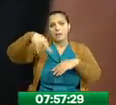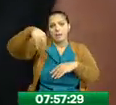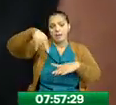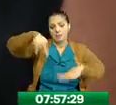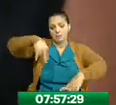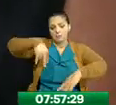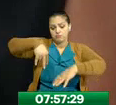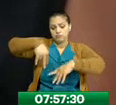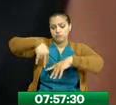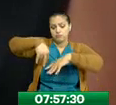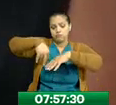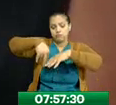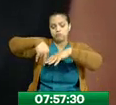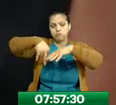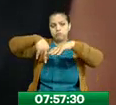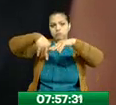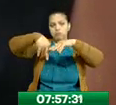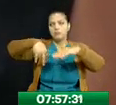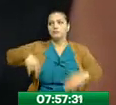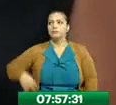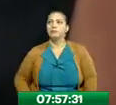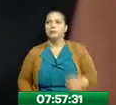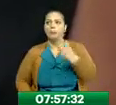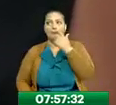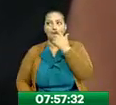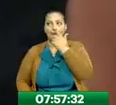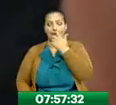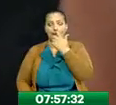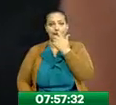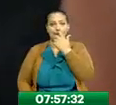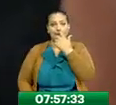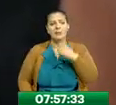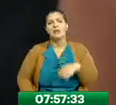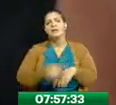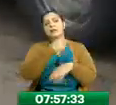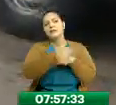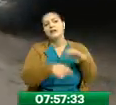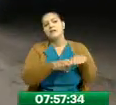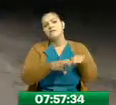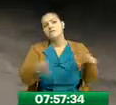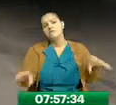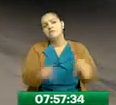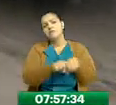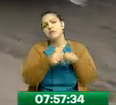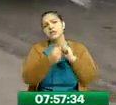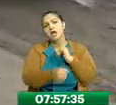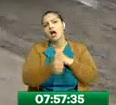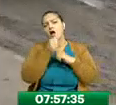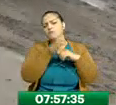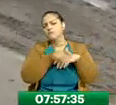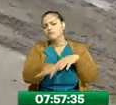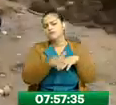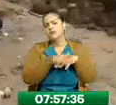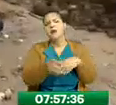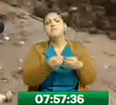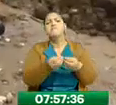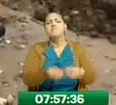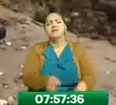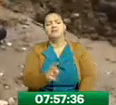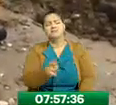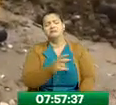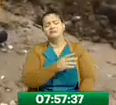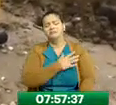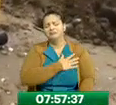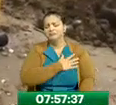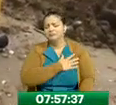emergencia en lo que es de agua potable, sí, me duele que se haya regado tanta agua. Según se informó desde el municipio de Manta, una máquina que